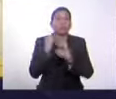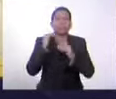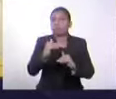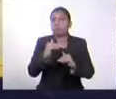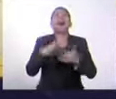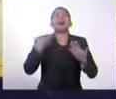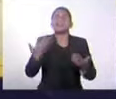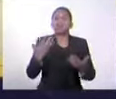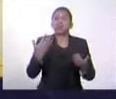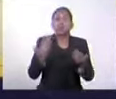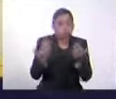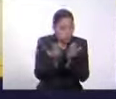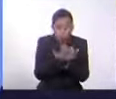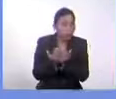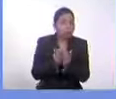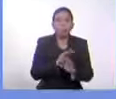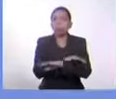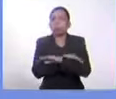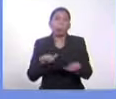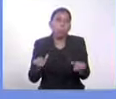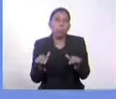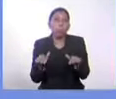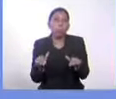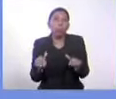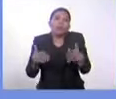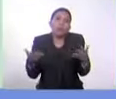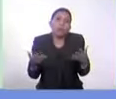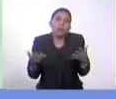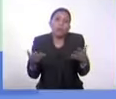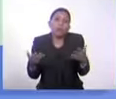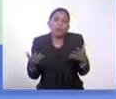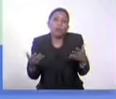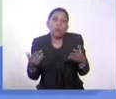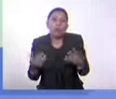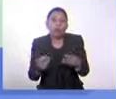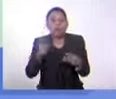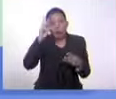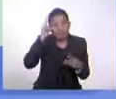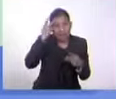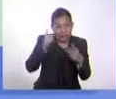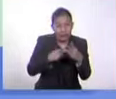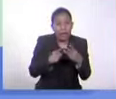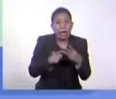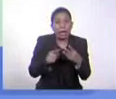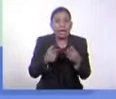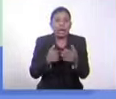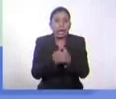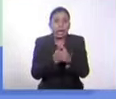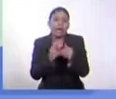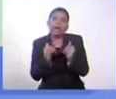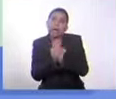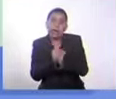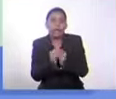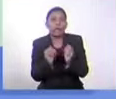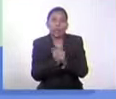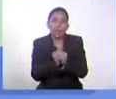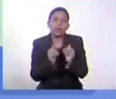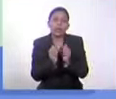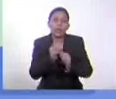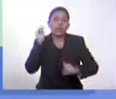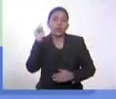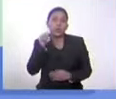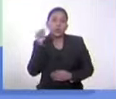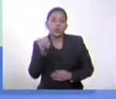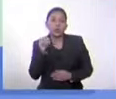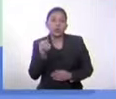ha podido nuevamente ir a la escuela, ¿verdad? Entonces significa de que hay una situación educativa de